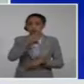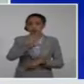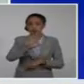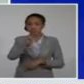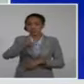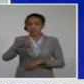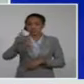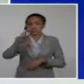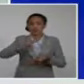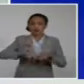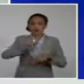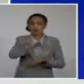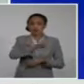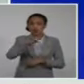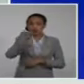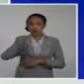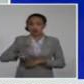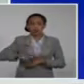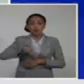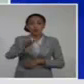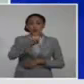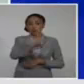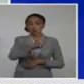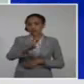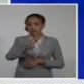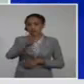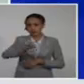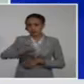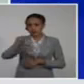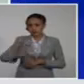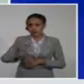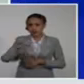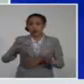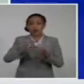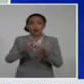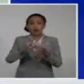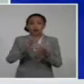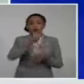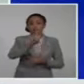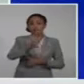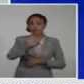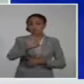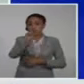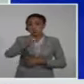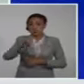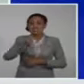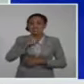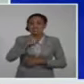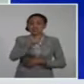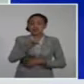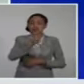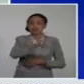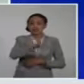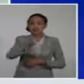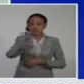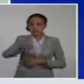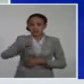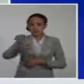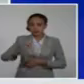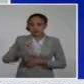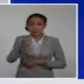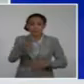Habana 44, Boyeros 43, Guanabacoa 38, Cerro 33,